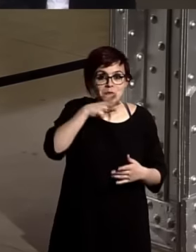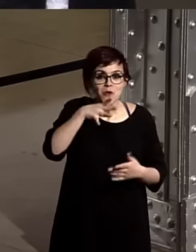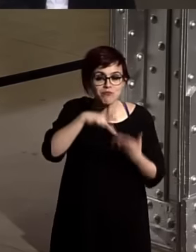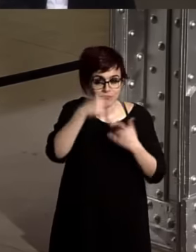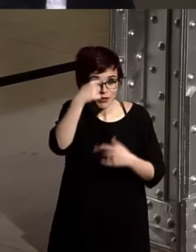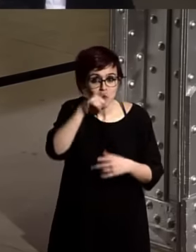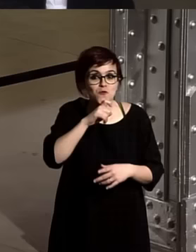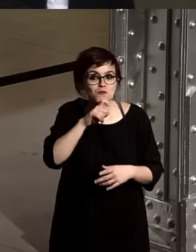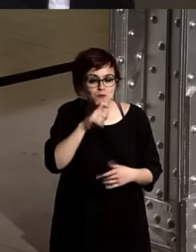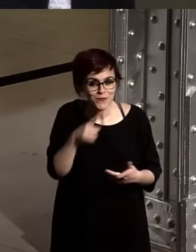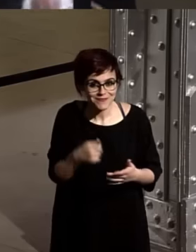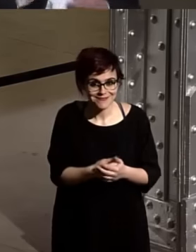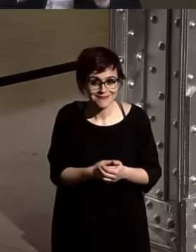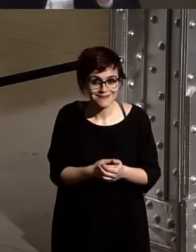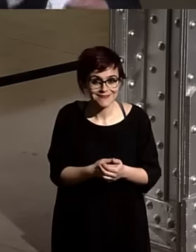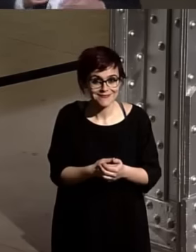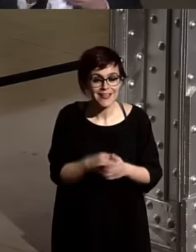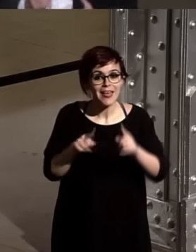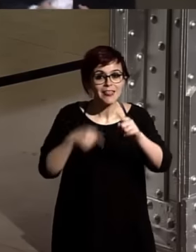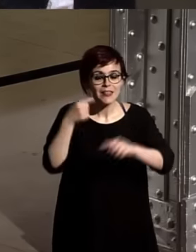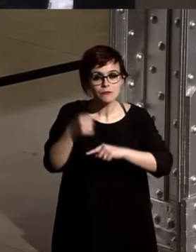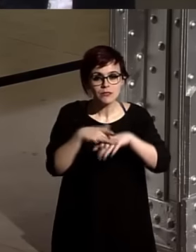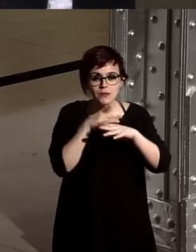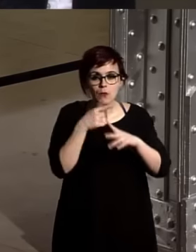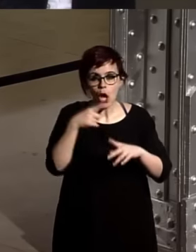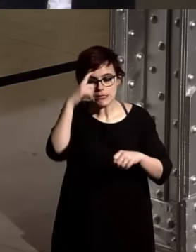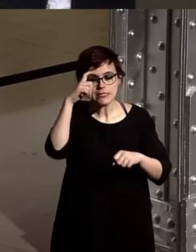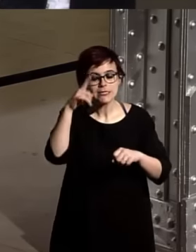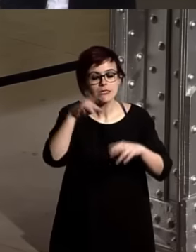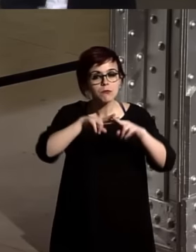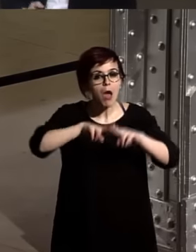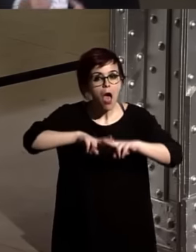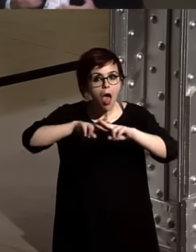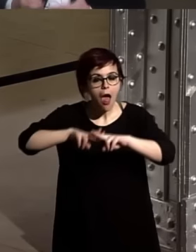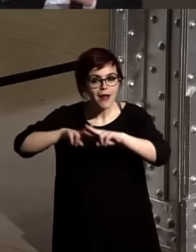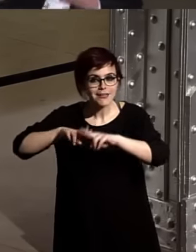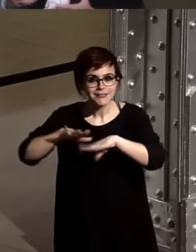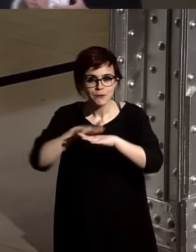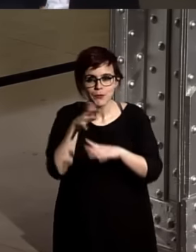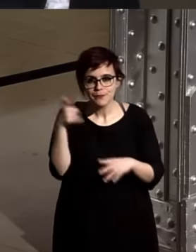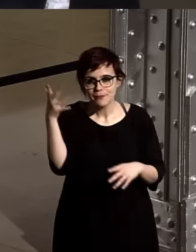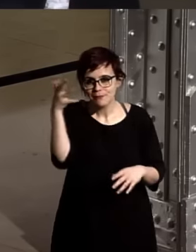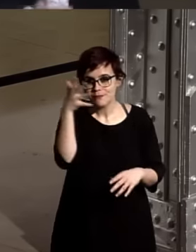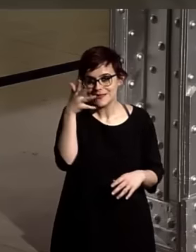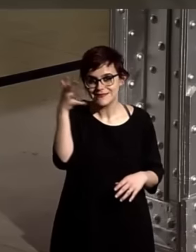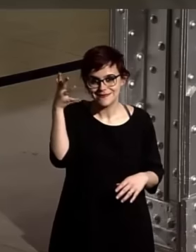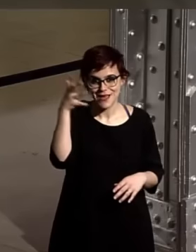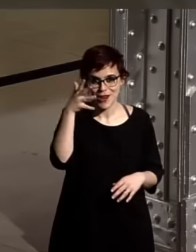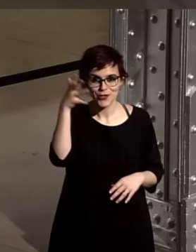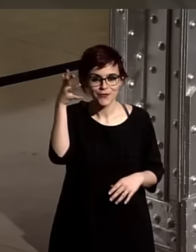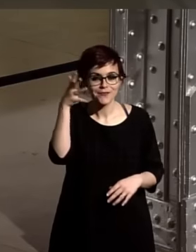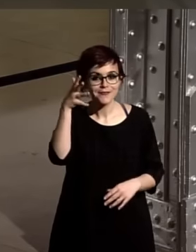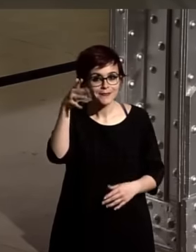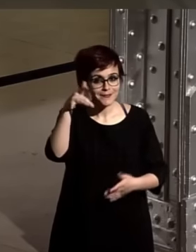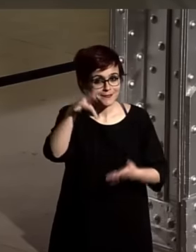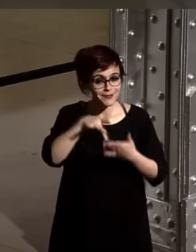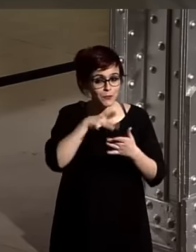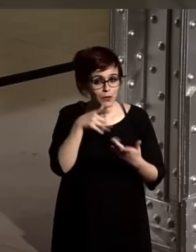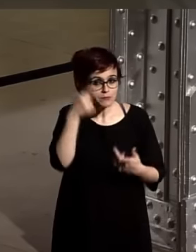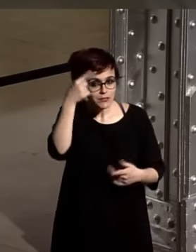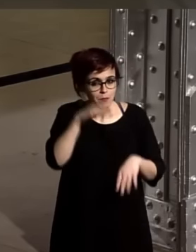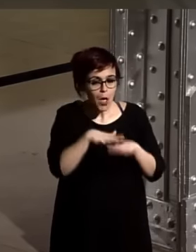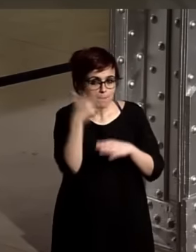complicado no sé ya haciéndome un psicoanálisis podría pensar que me gustan los misterios no podríamos decirlo así pero